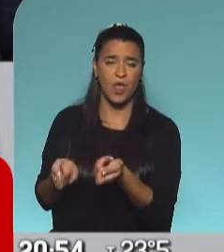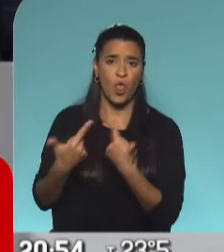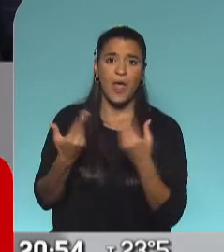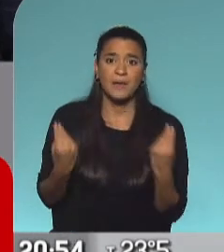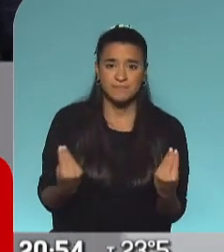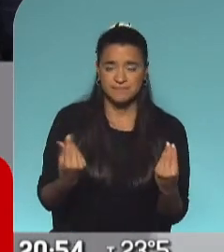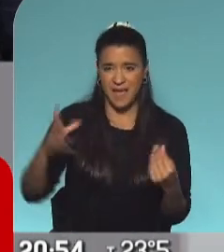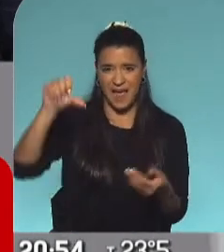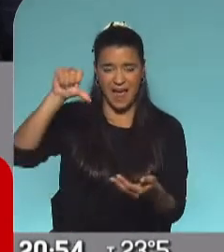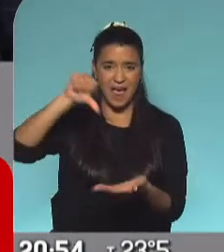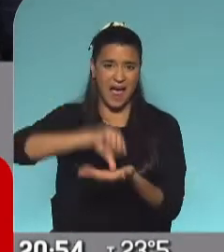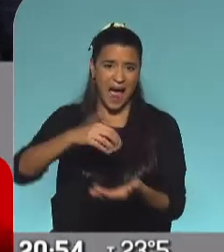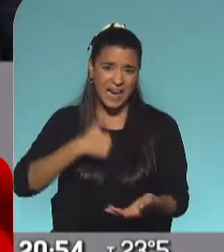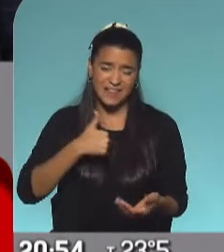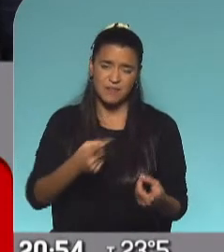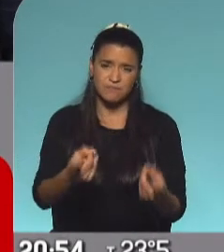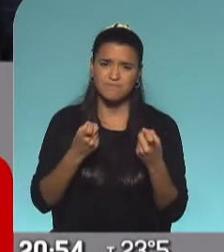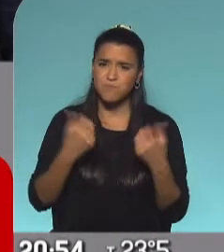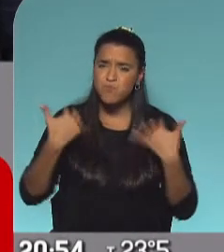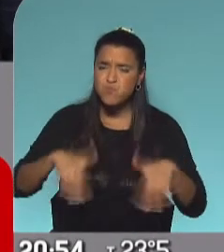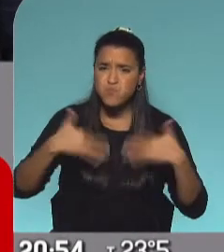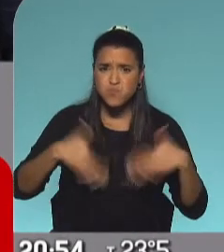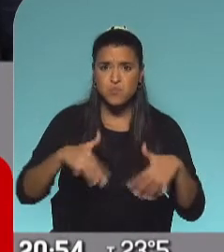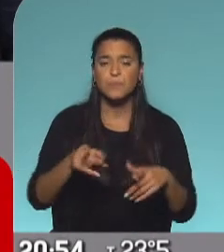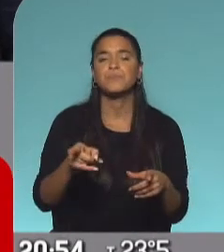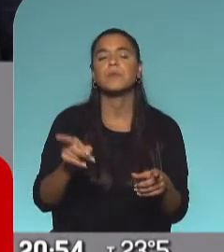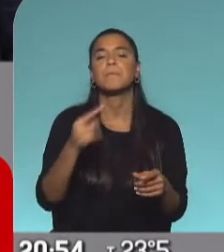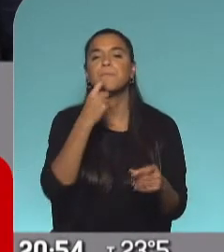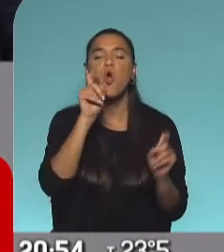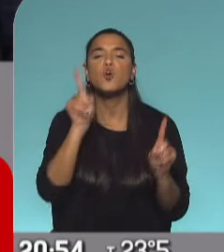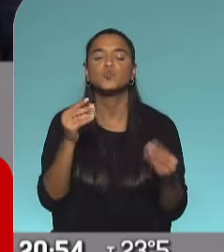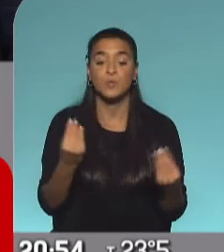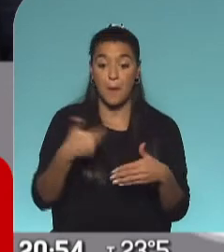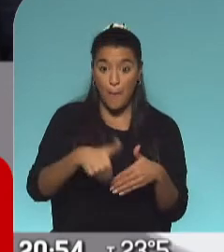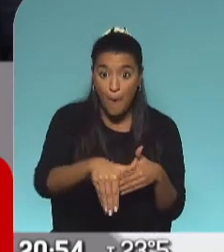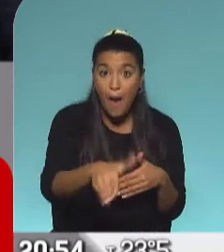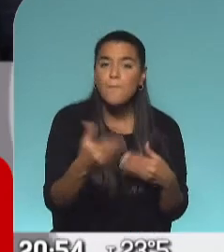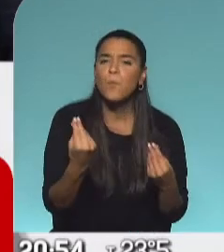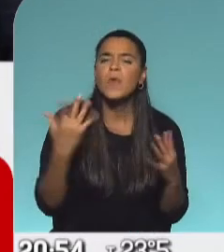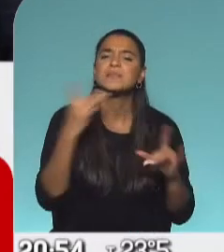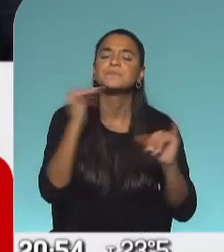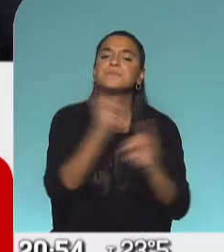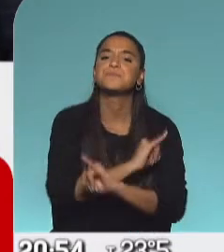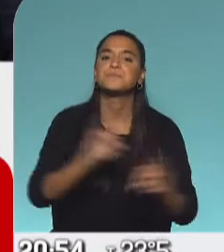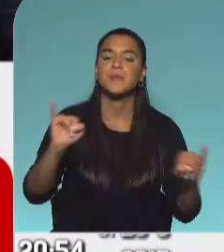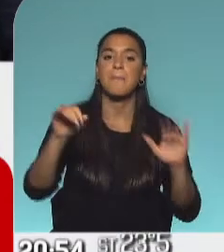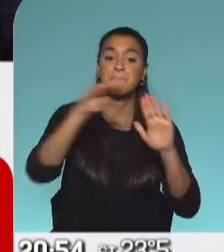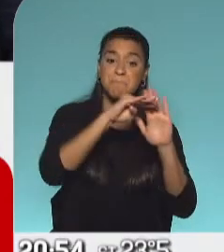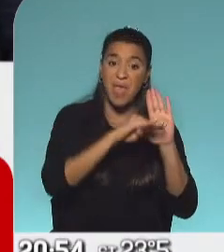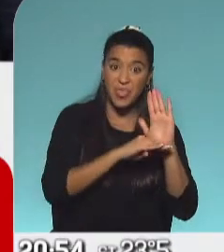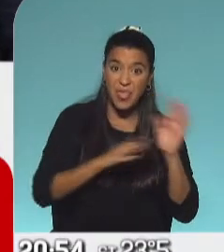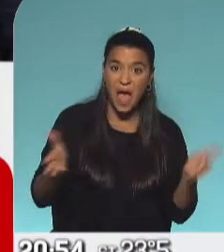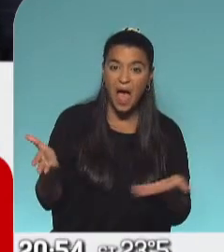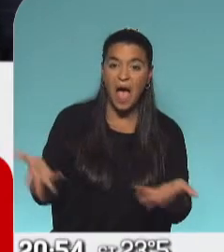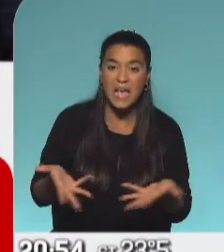país con profundas necesidades. Y las consultas son, la primera es si en los próximos días pueden llegar a anunciar un paquete de medidas de